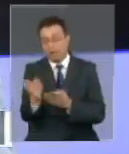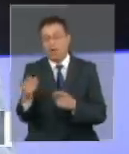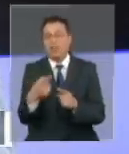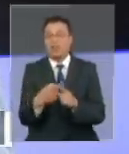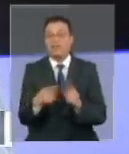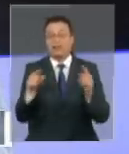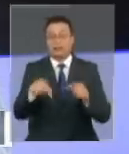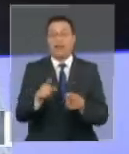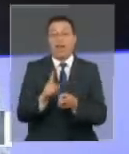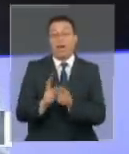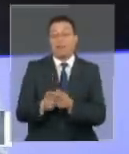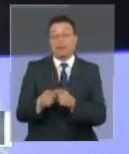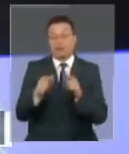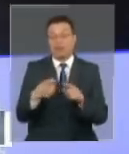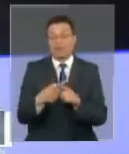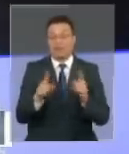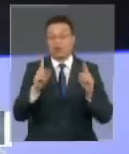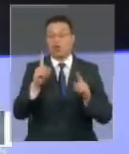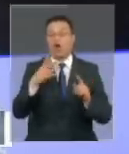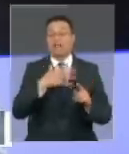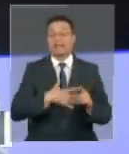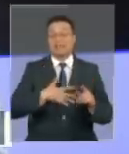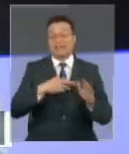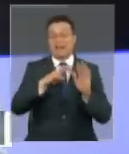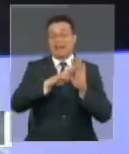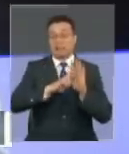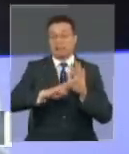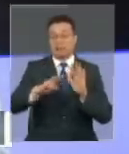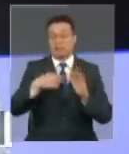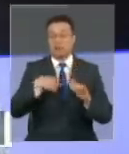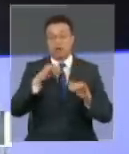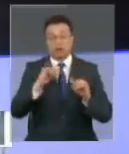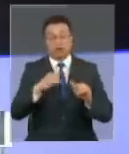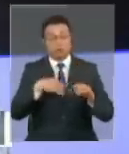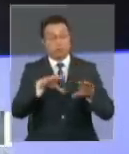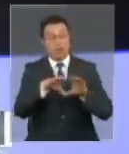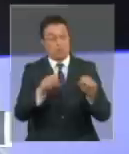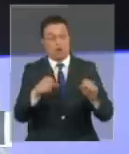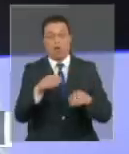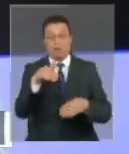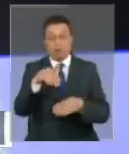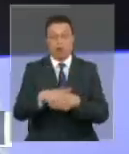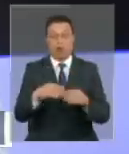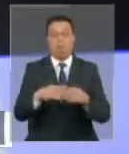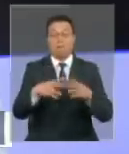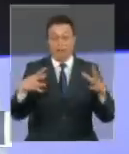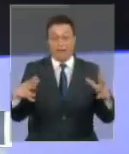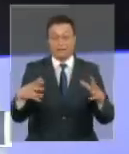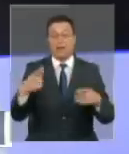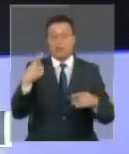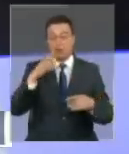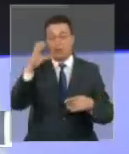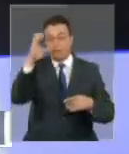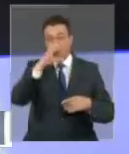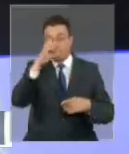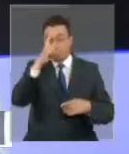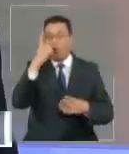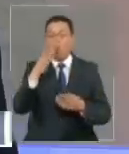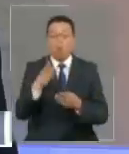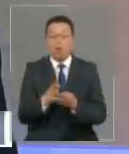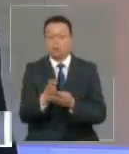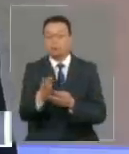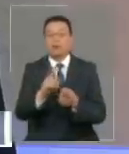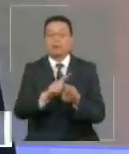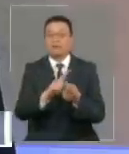actual administración porque no se sienten representados. Y sí comparto que va a votar más gente, pero va a votar más gente buscando una alternativa